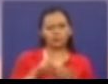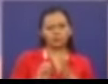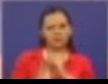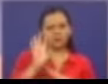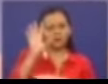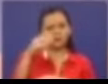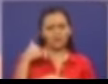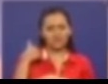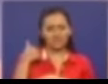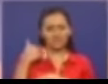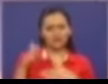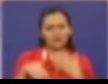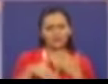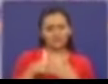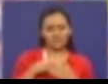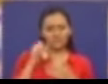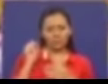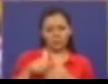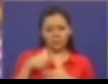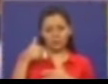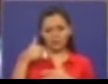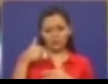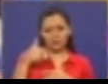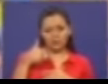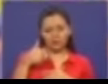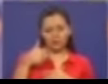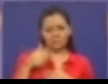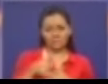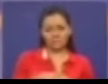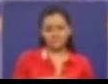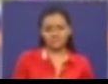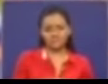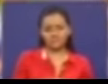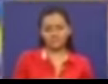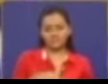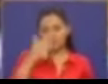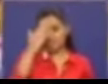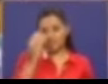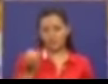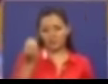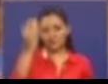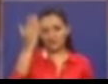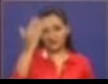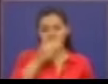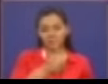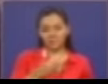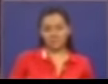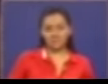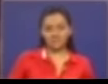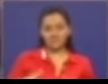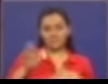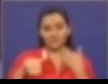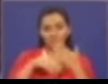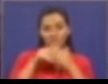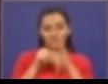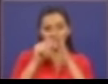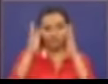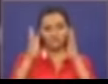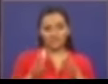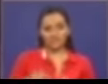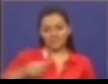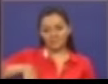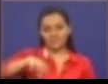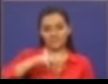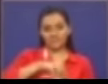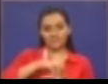no sé si nos puedes decir algo más de los Juegos Panamericanos. Buenos días, presidente. Un saludo fraterno a los ciudadanos y ciudadanas de esta hermosa